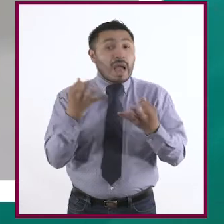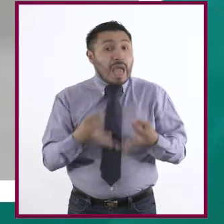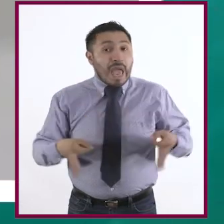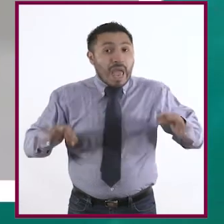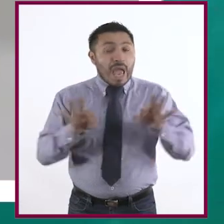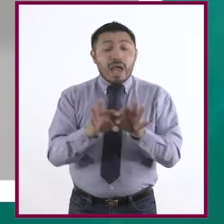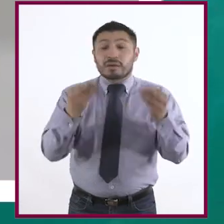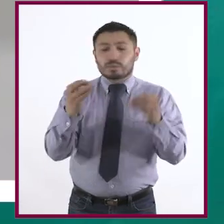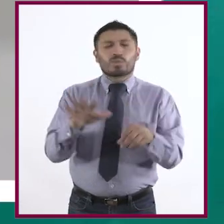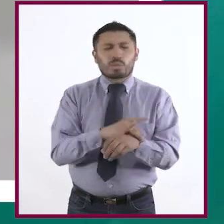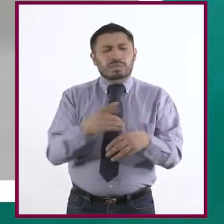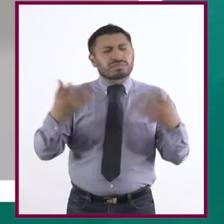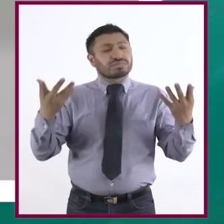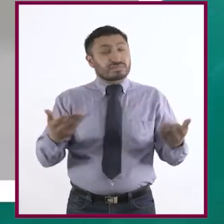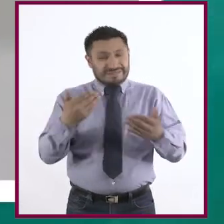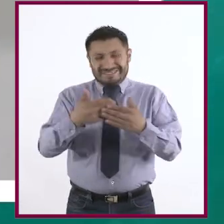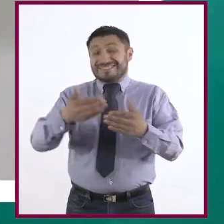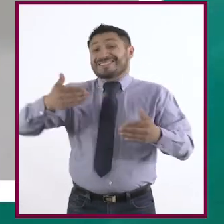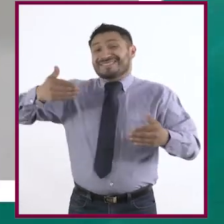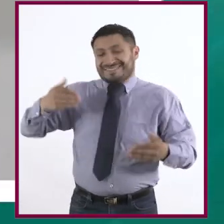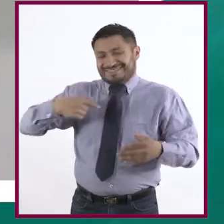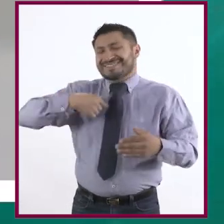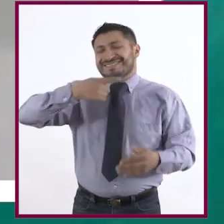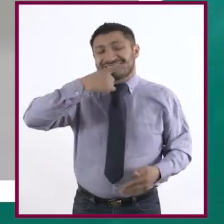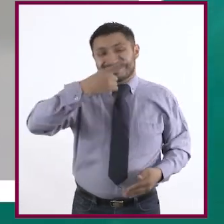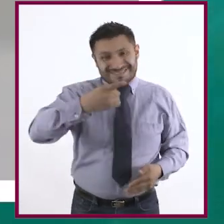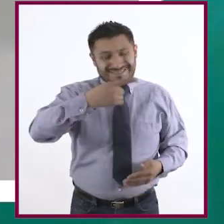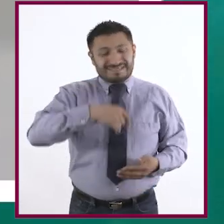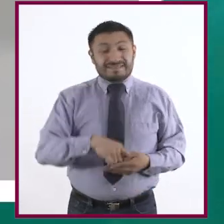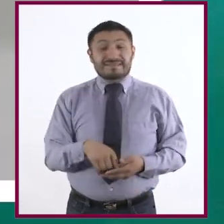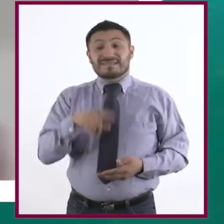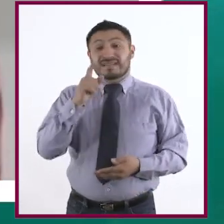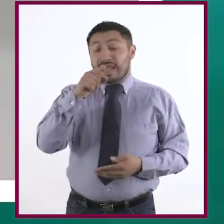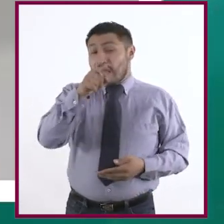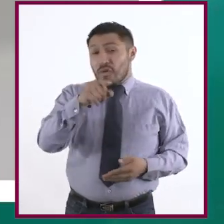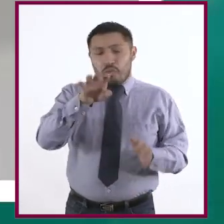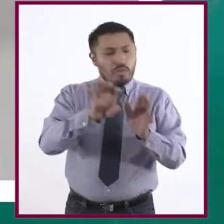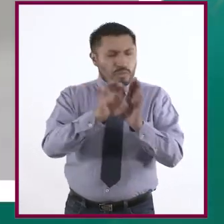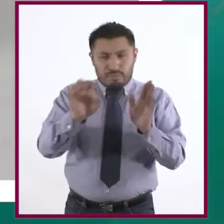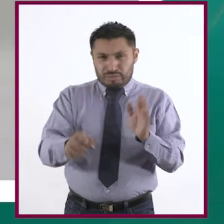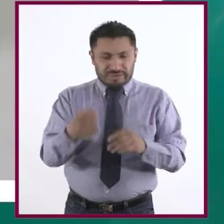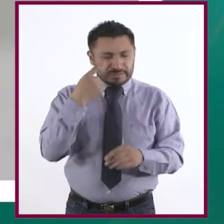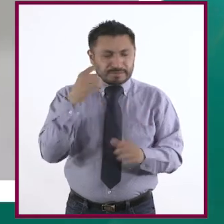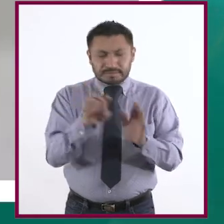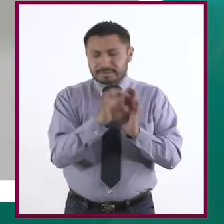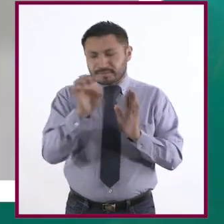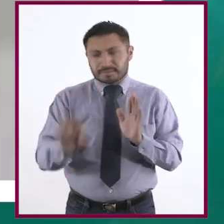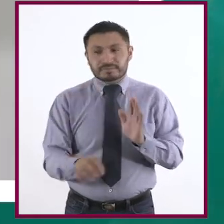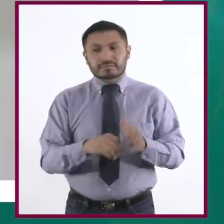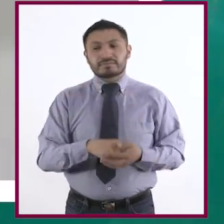porque, como comentaba hace rato, imagínense que decidimos